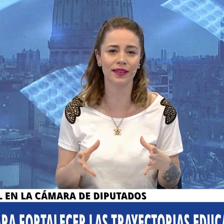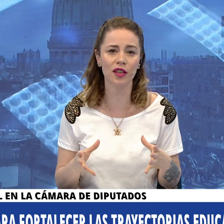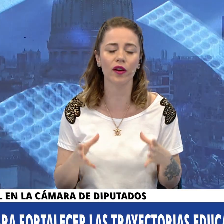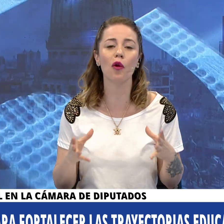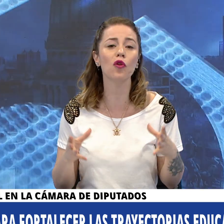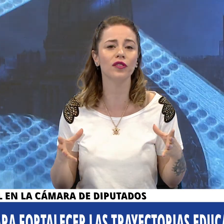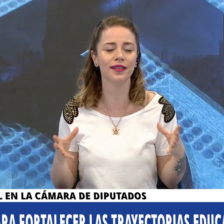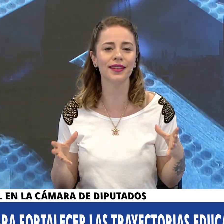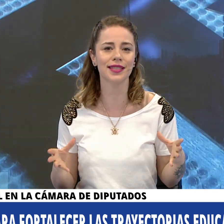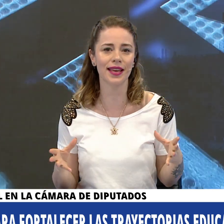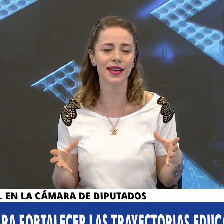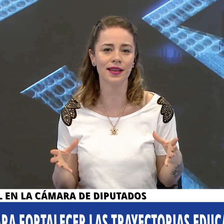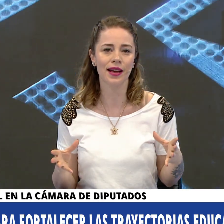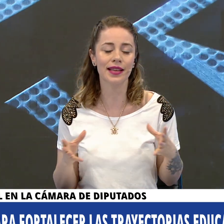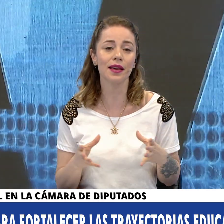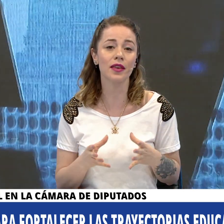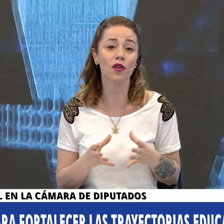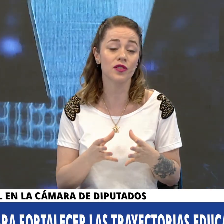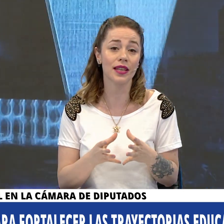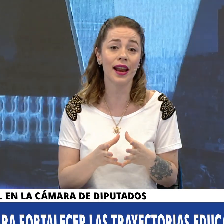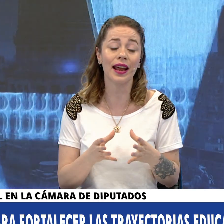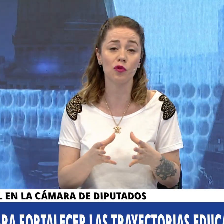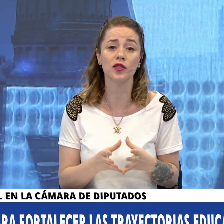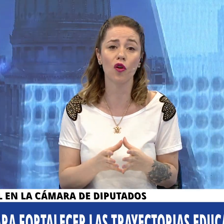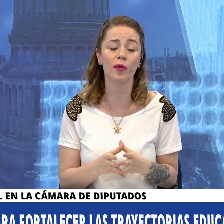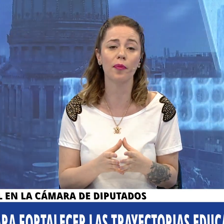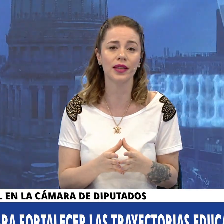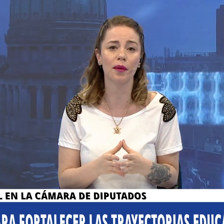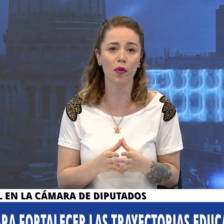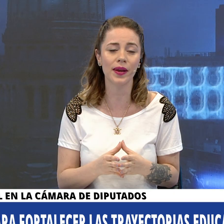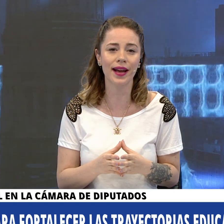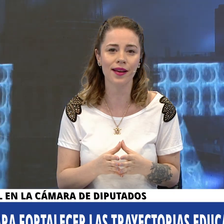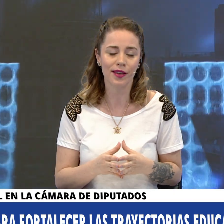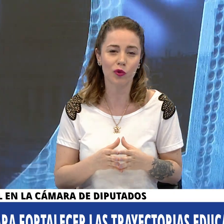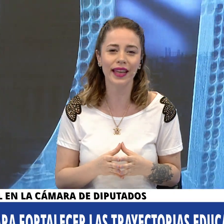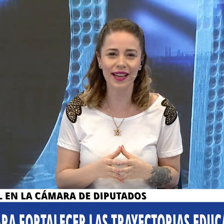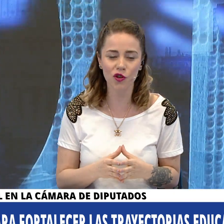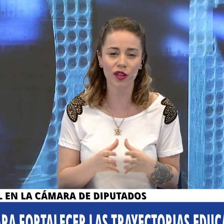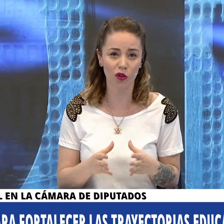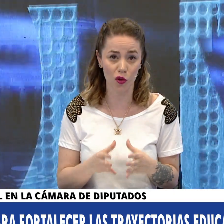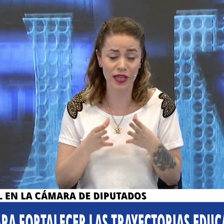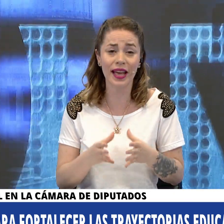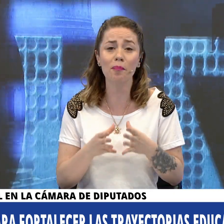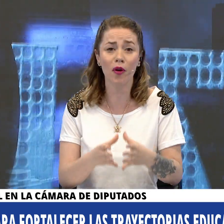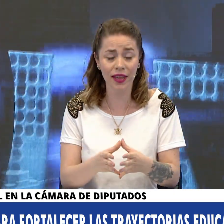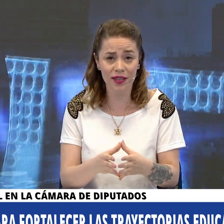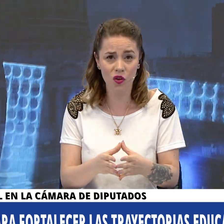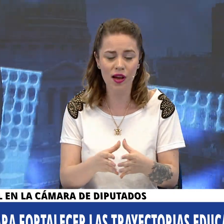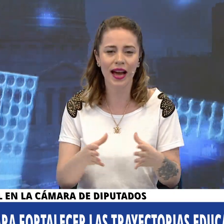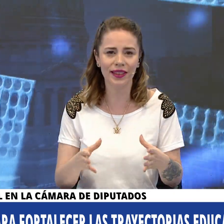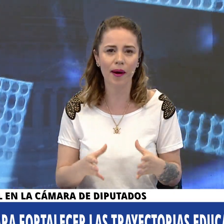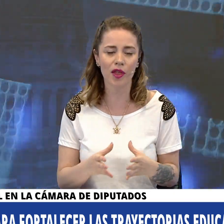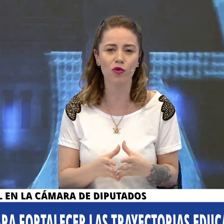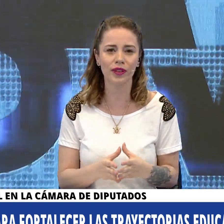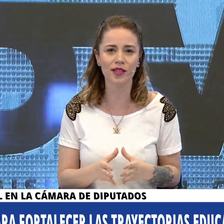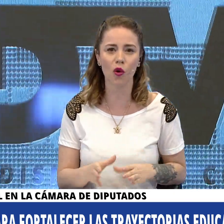distintos partidos, que aún con distintas ideas han sabido considerar a la educación como una política pública y un derecho de todos, y que en pos de eso